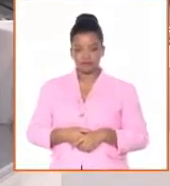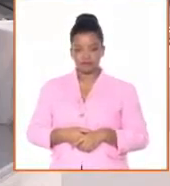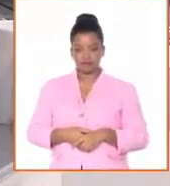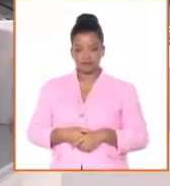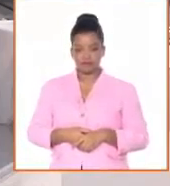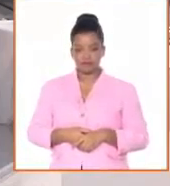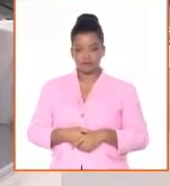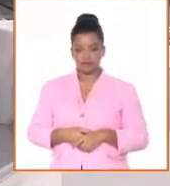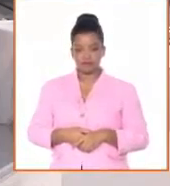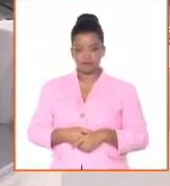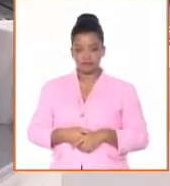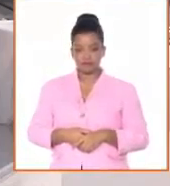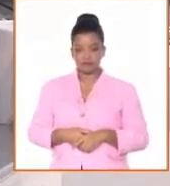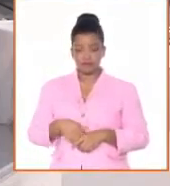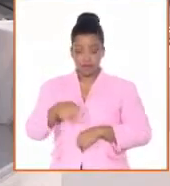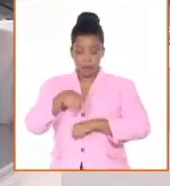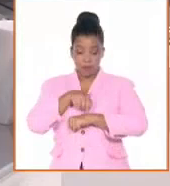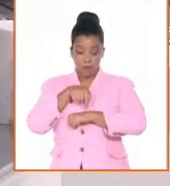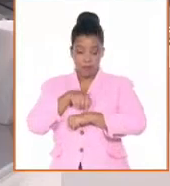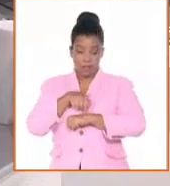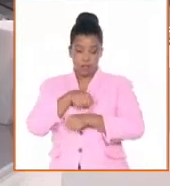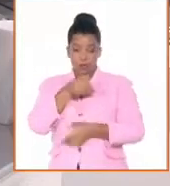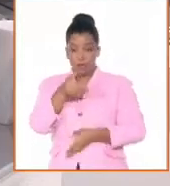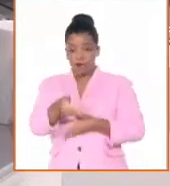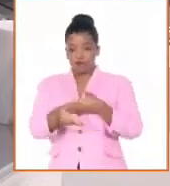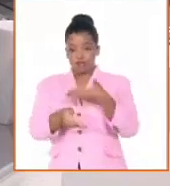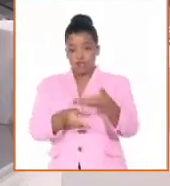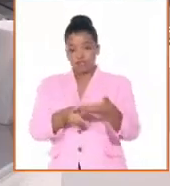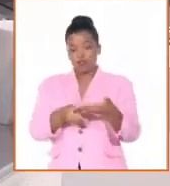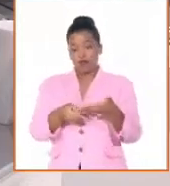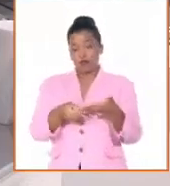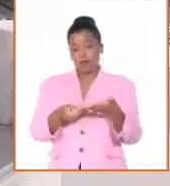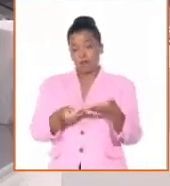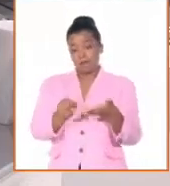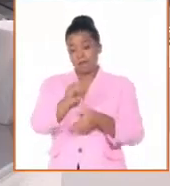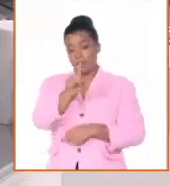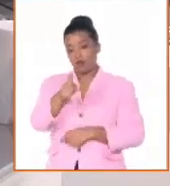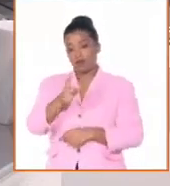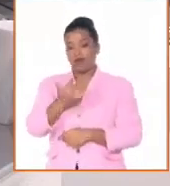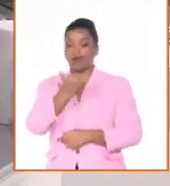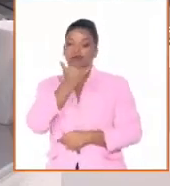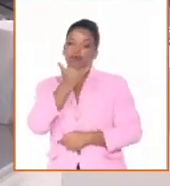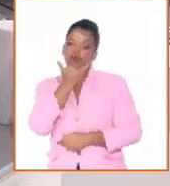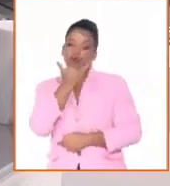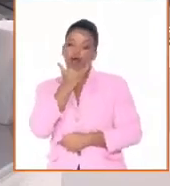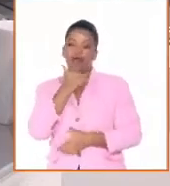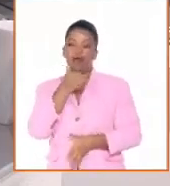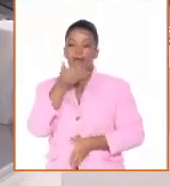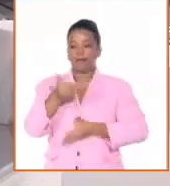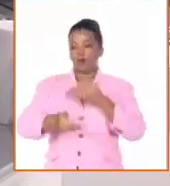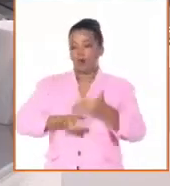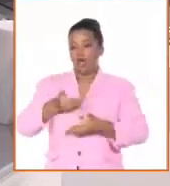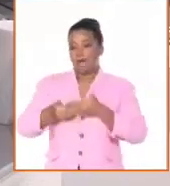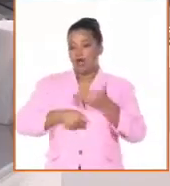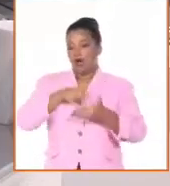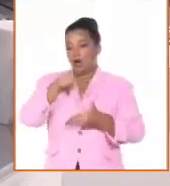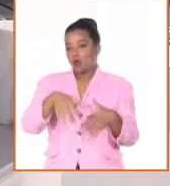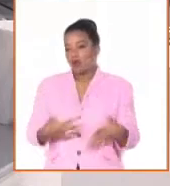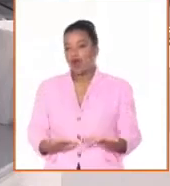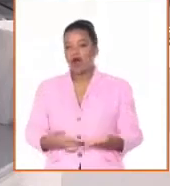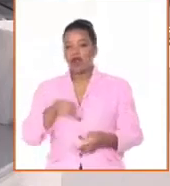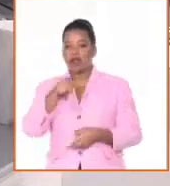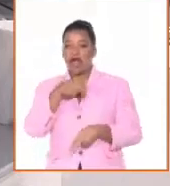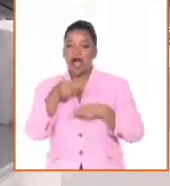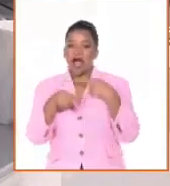en el que estamos en ese proceso de transformación digital Cuáles son las dificultades que todavía seguimos enfrentando qué se está haciendo para